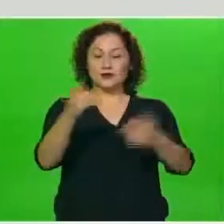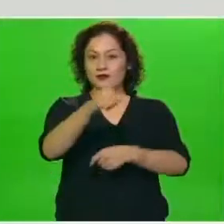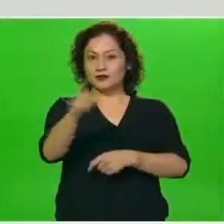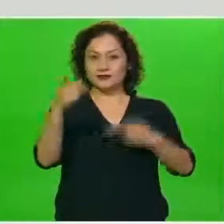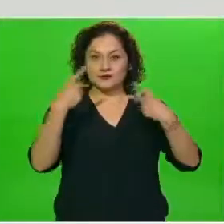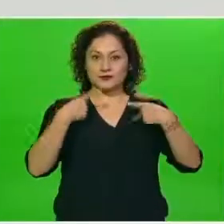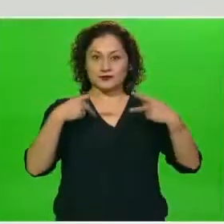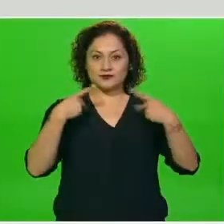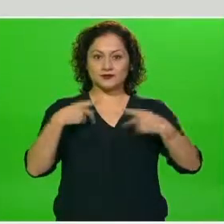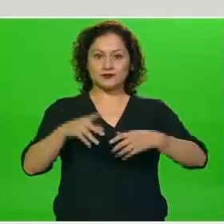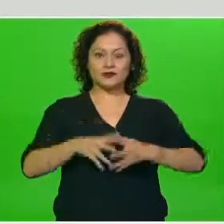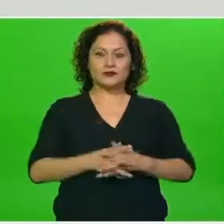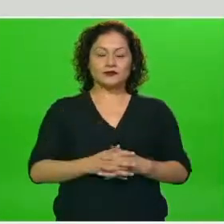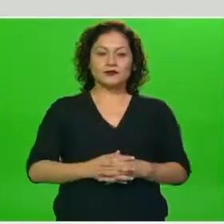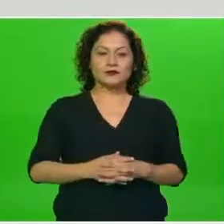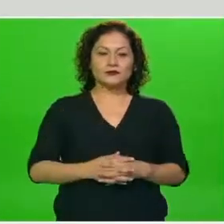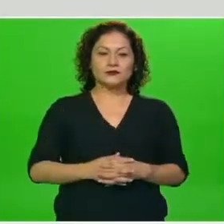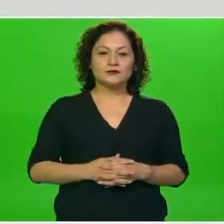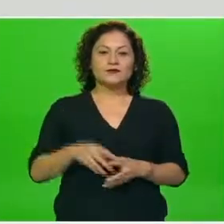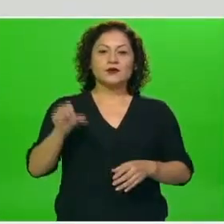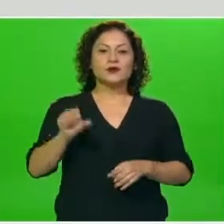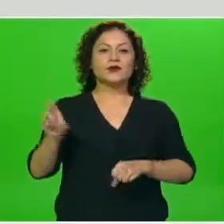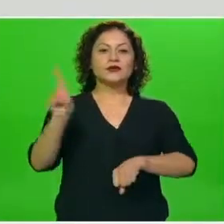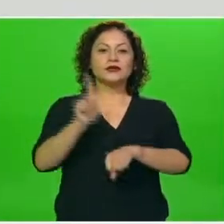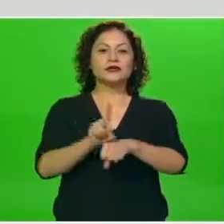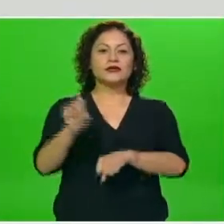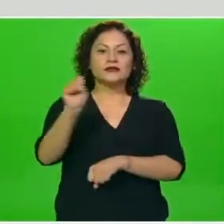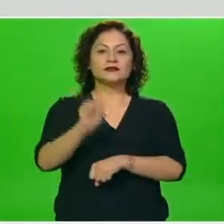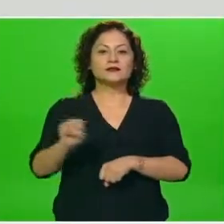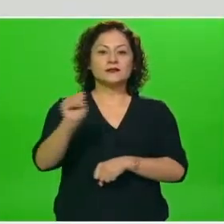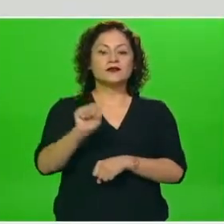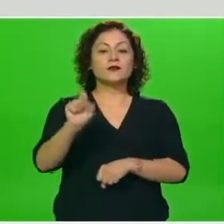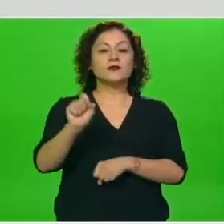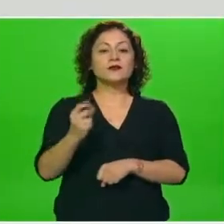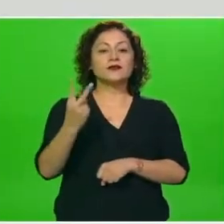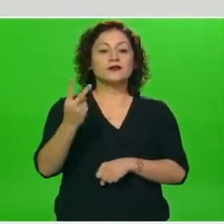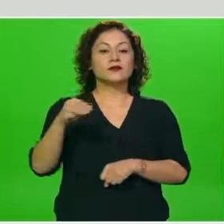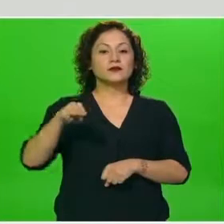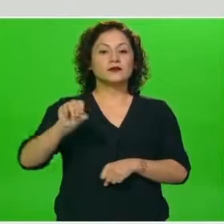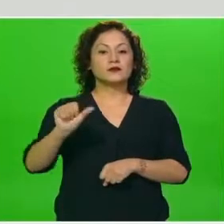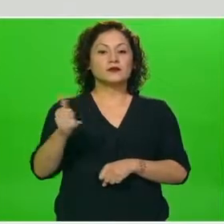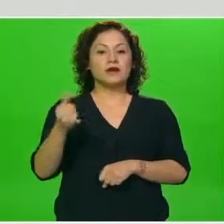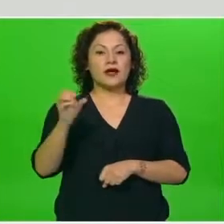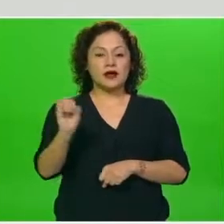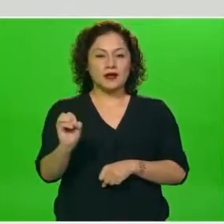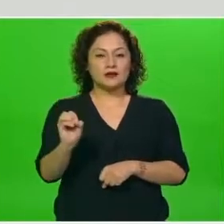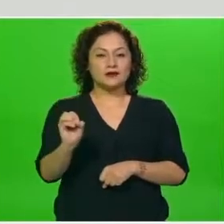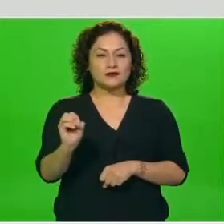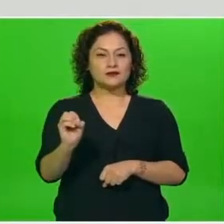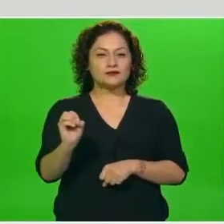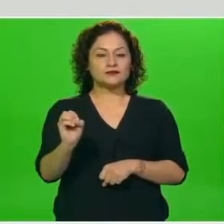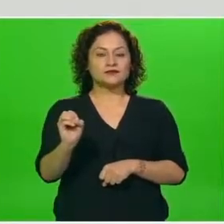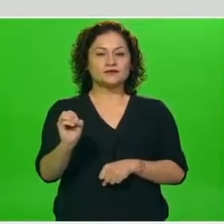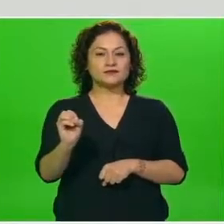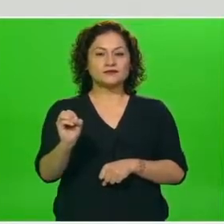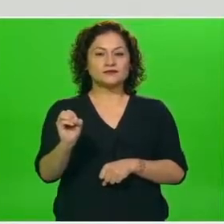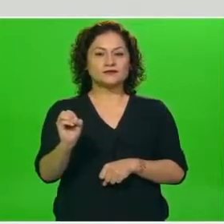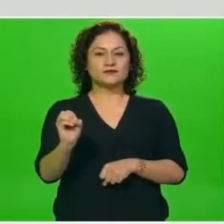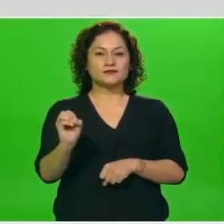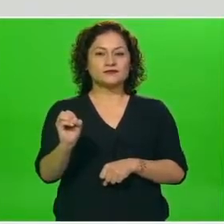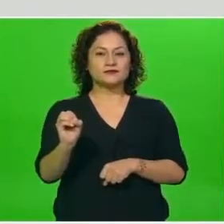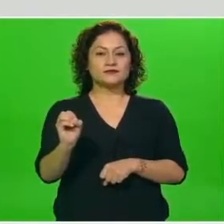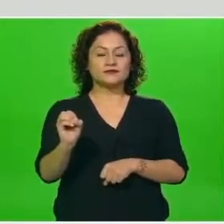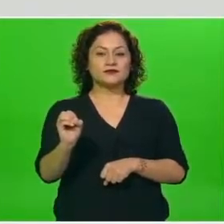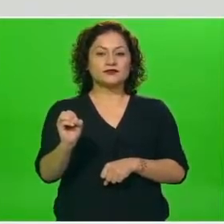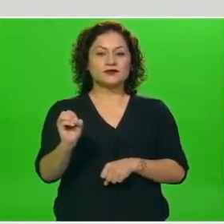día de hoy, sábado 22 de mayo. Eh, Tenemos una transmisión remota